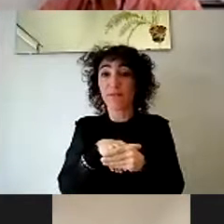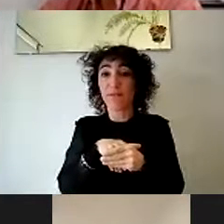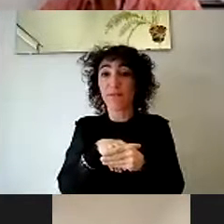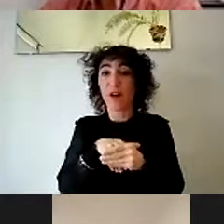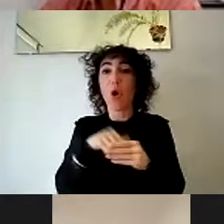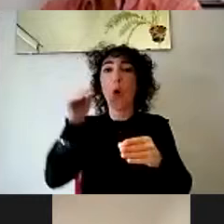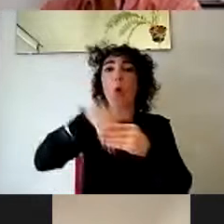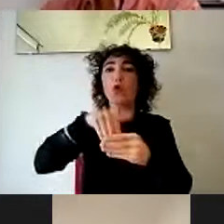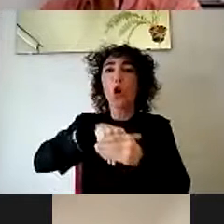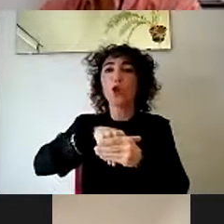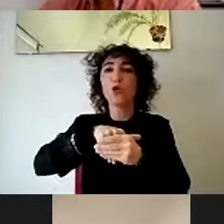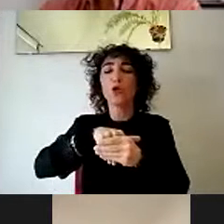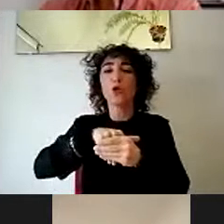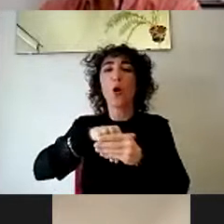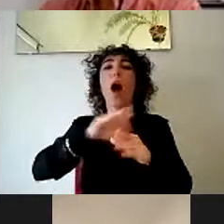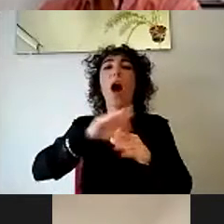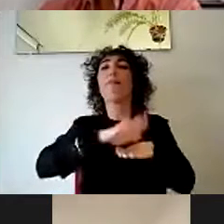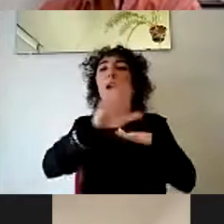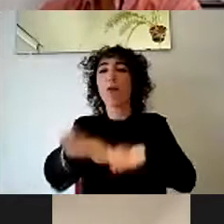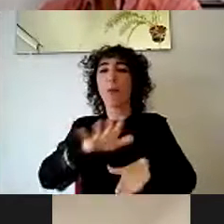¿Votos a favor?